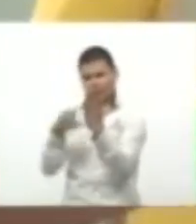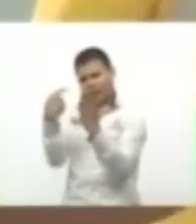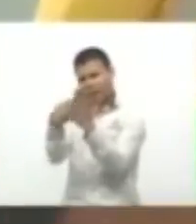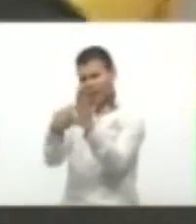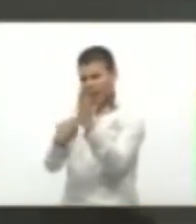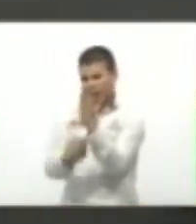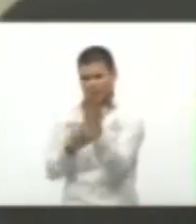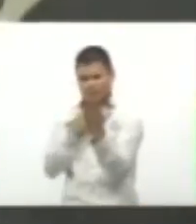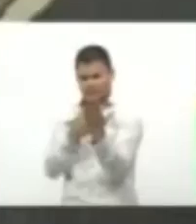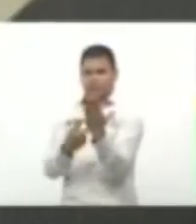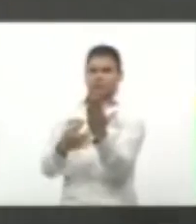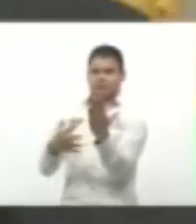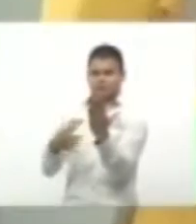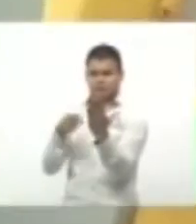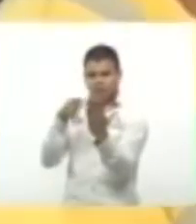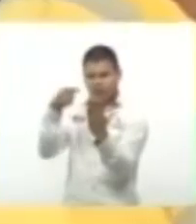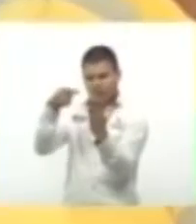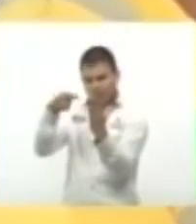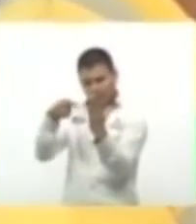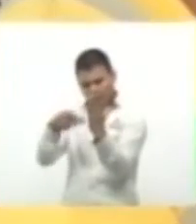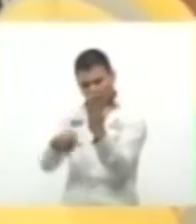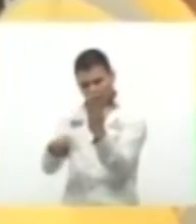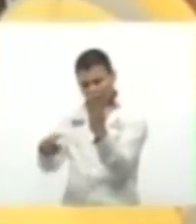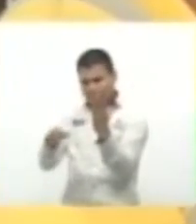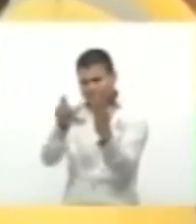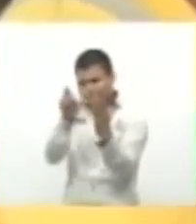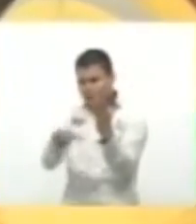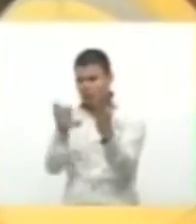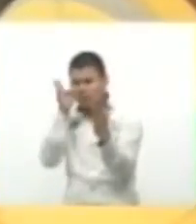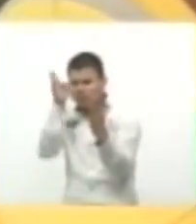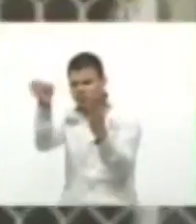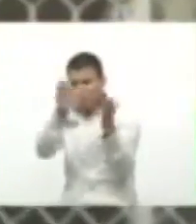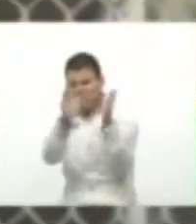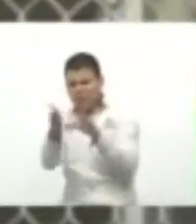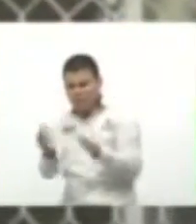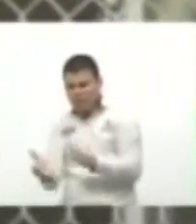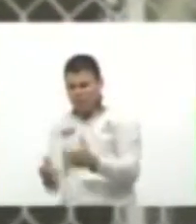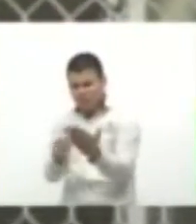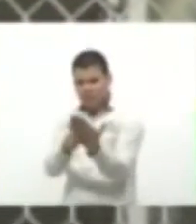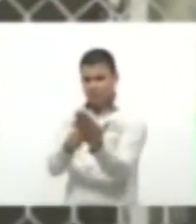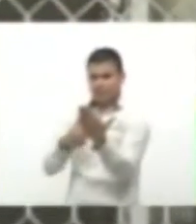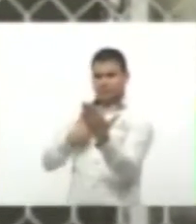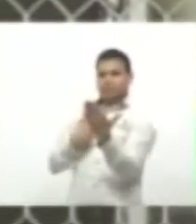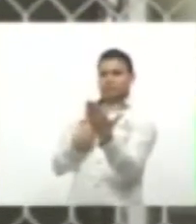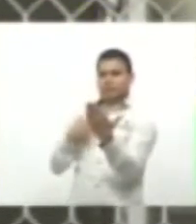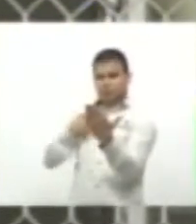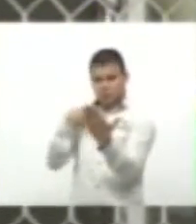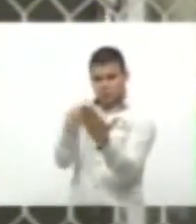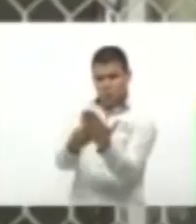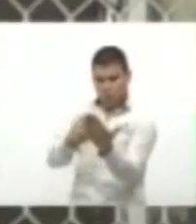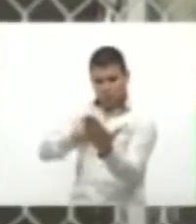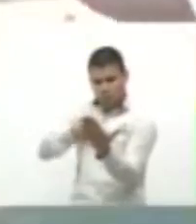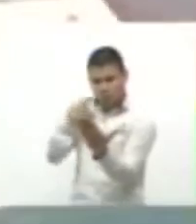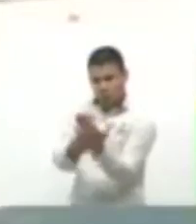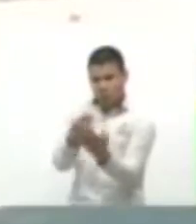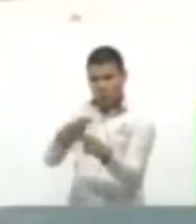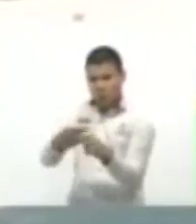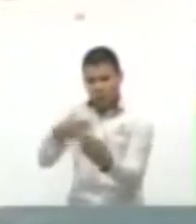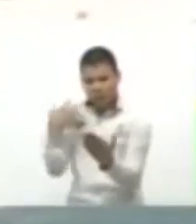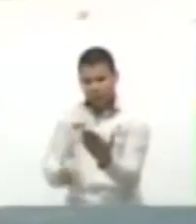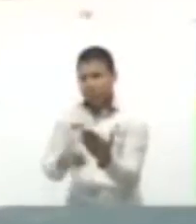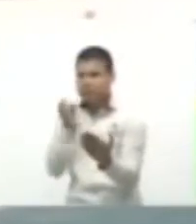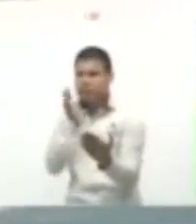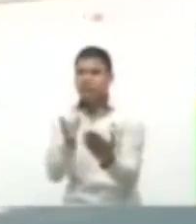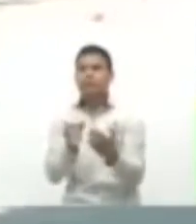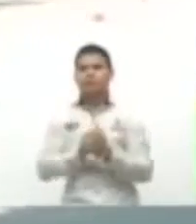y mostró su preocupación por la persecución que existe contra los líderes sindicales y defensores de los derechos humanos en Colombia. En este sector